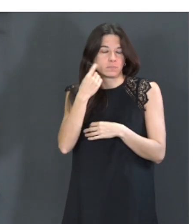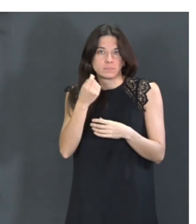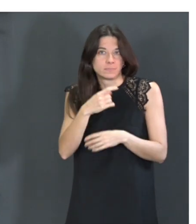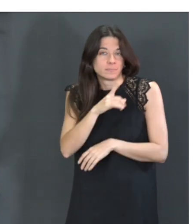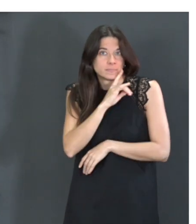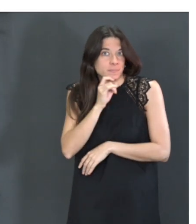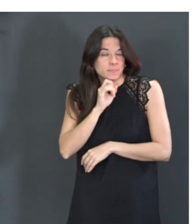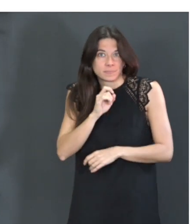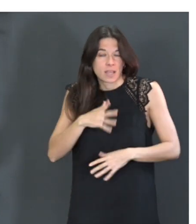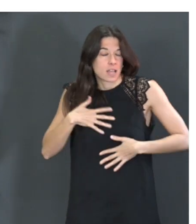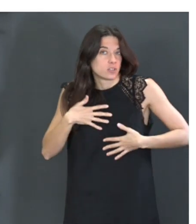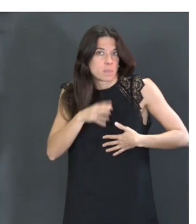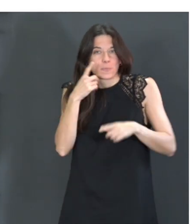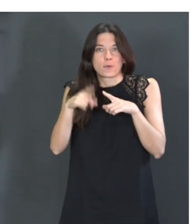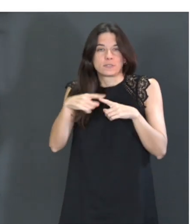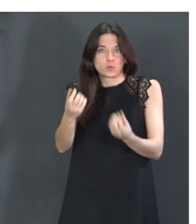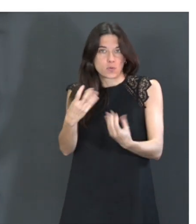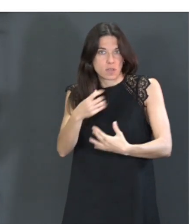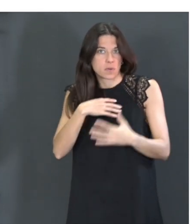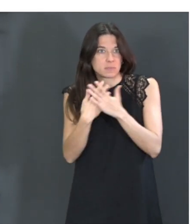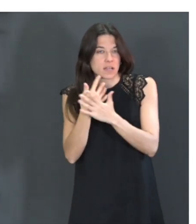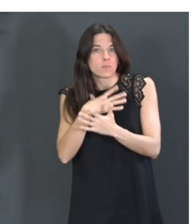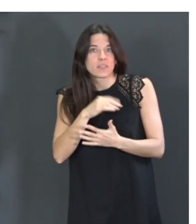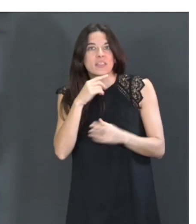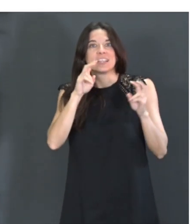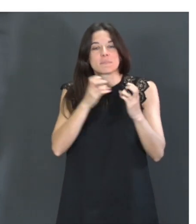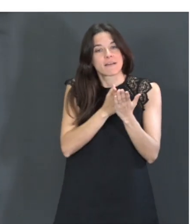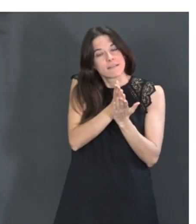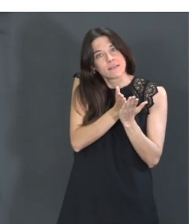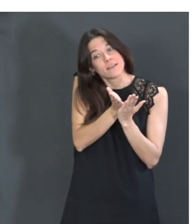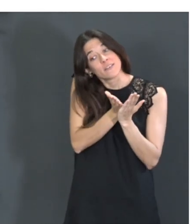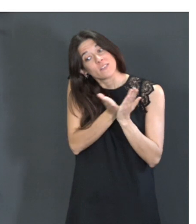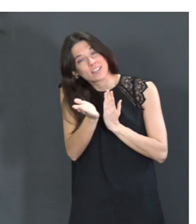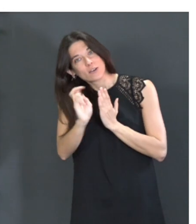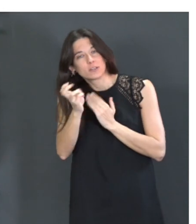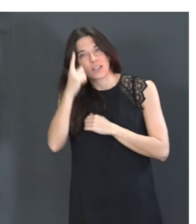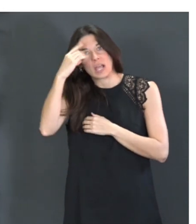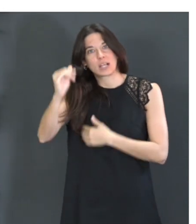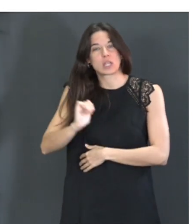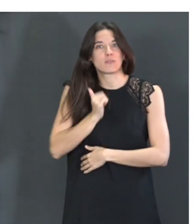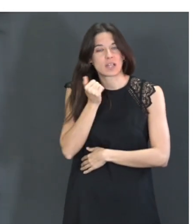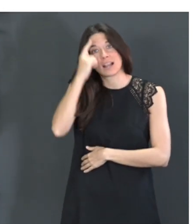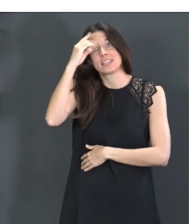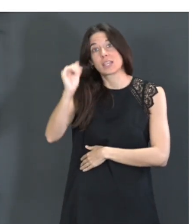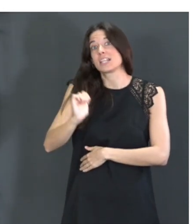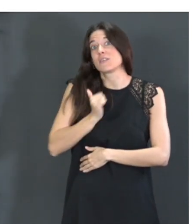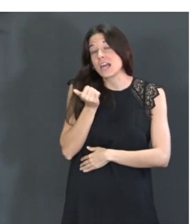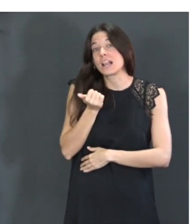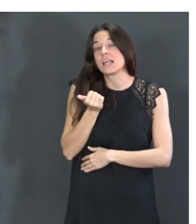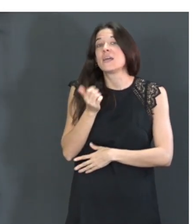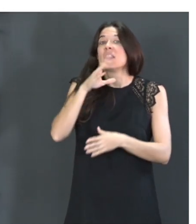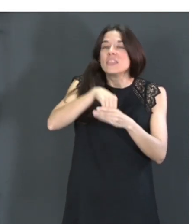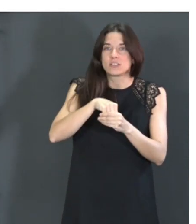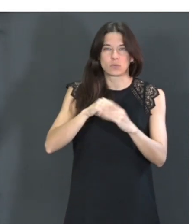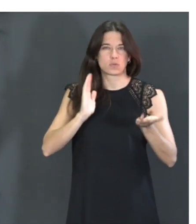puedas contar sobre otra vertiente de la inteligencia artificial, que sería la inteligencia artificial integrada en robots,